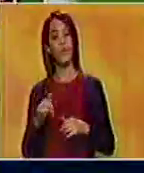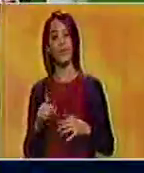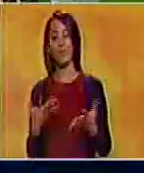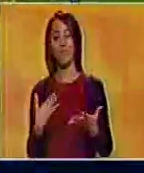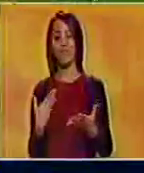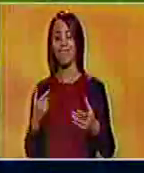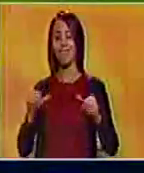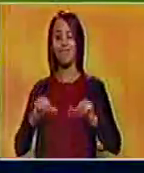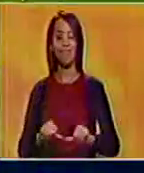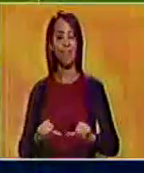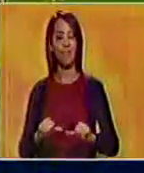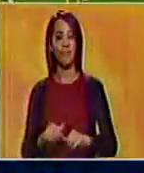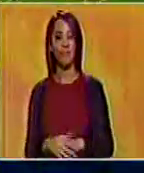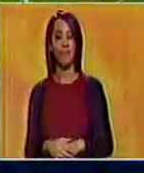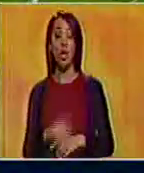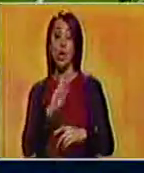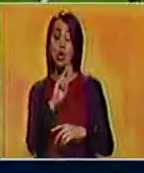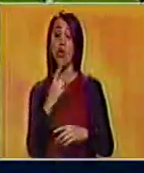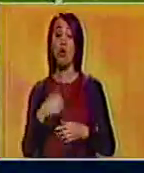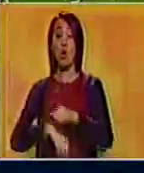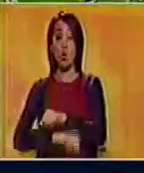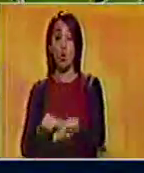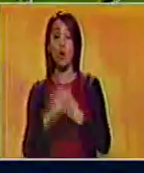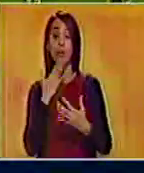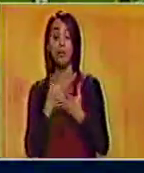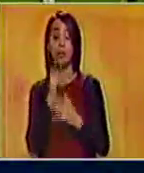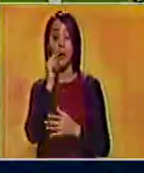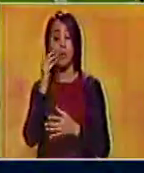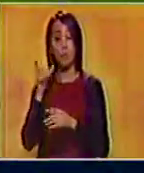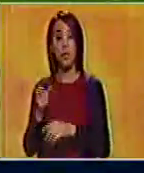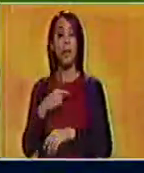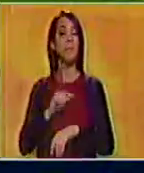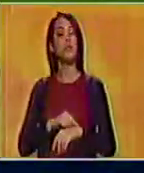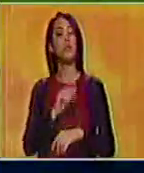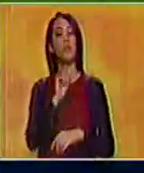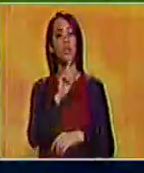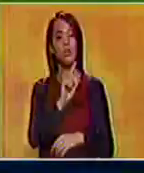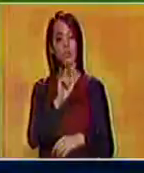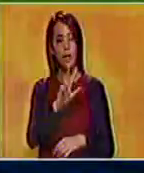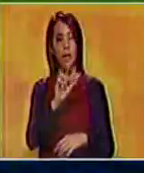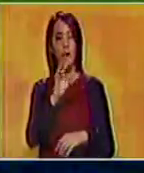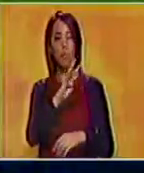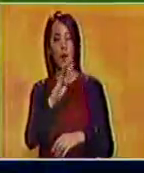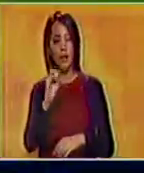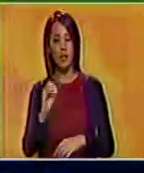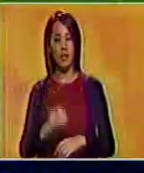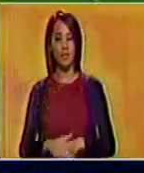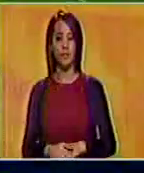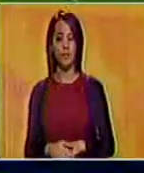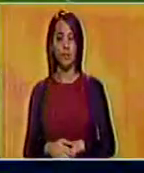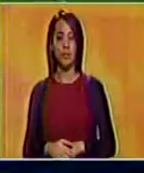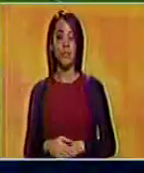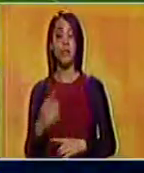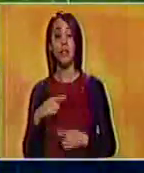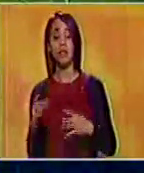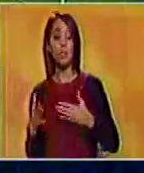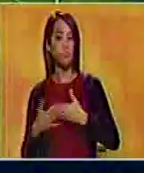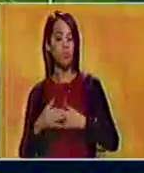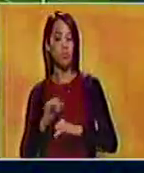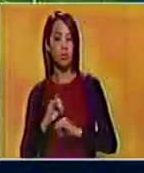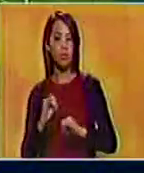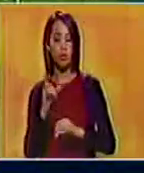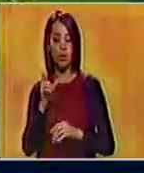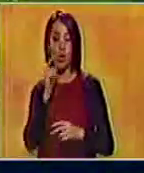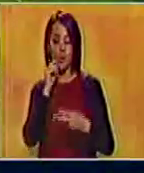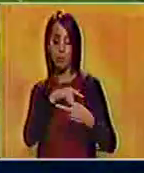de los locales. Los dos primeros goles llegaron gracias a Jorge Morel en los minutos 3 y 40. La cuenta la cerraron Rodrigo Bogarín, Andrés Imperiale,